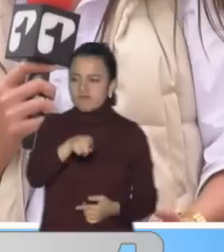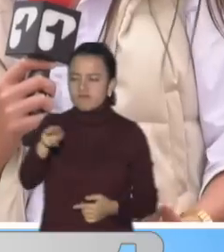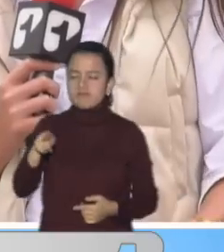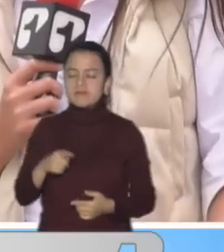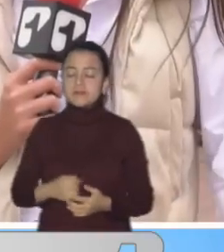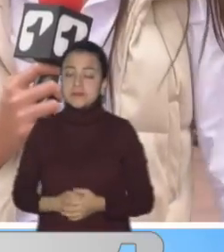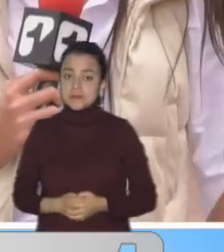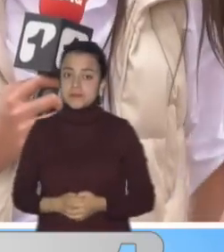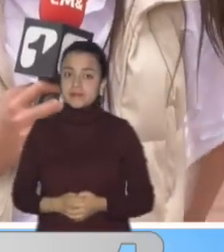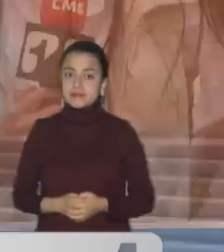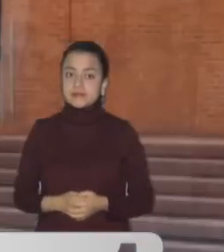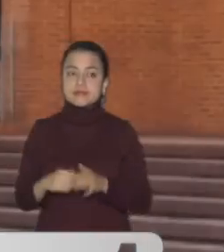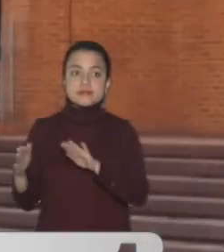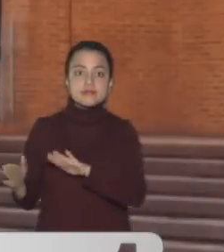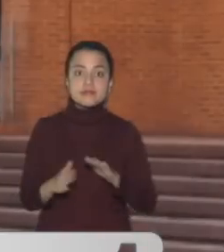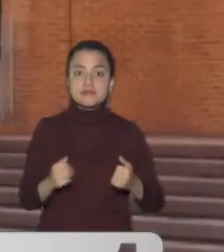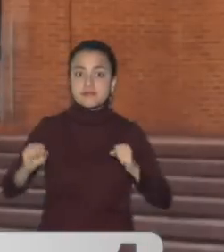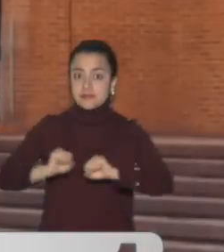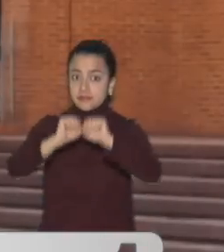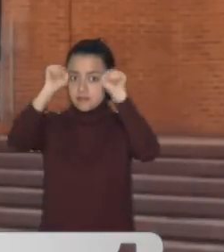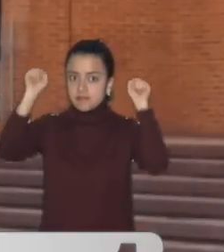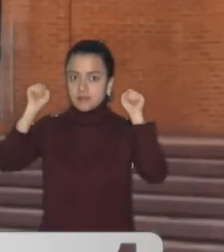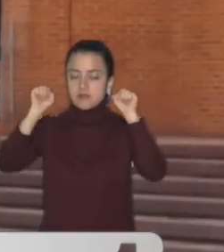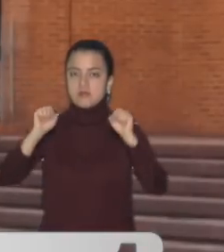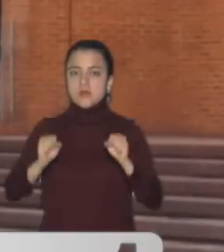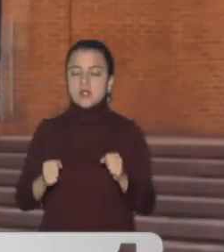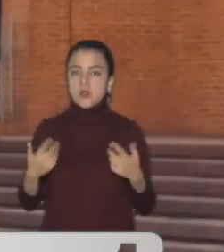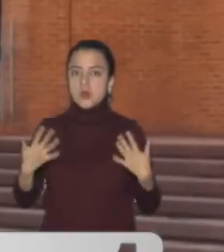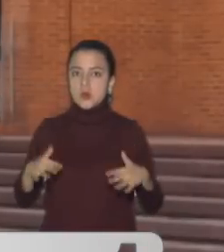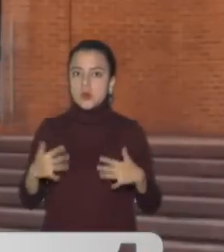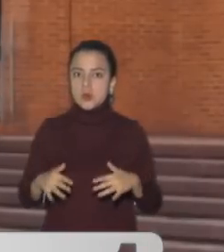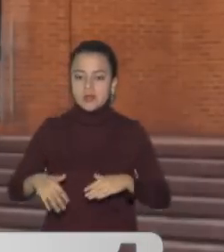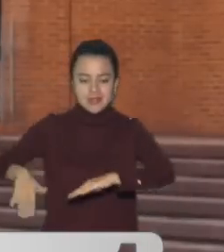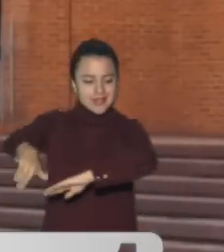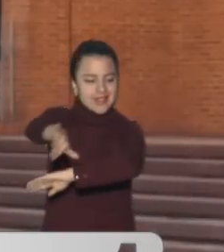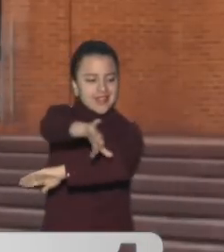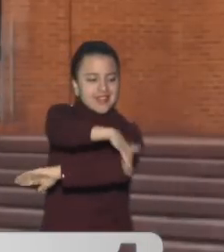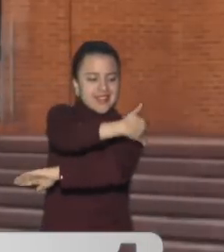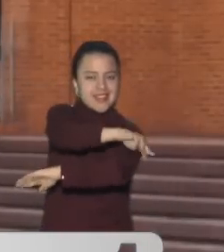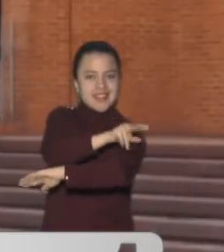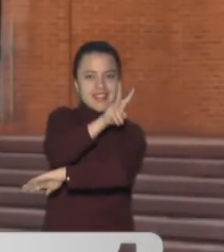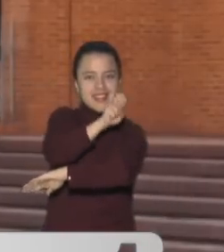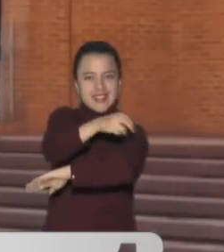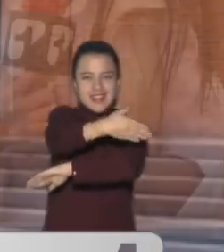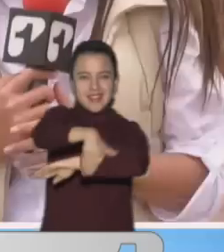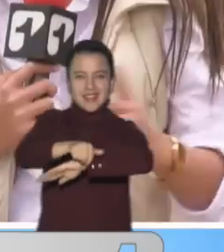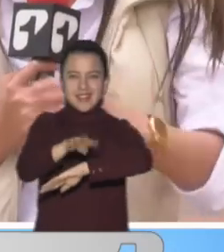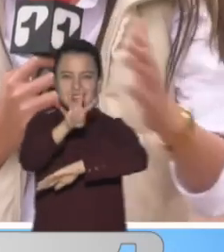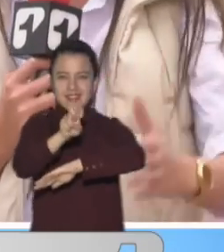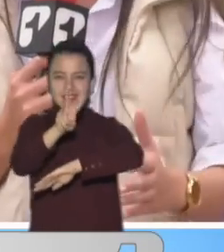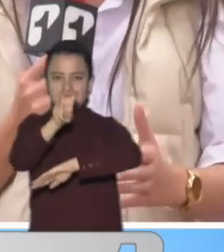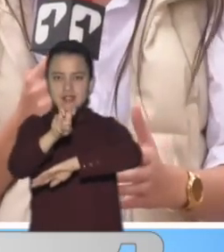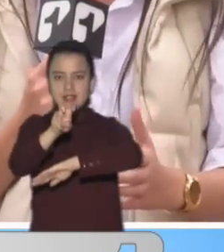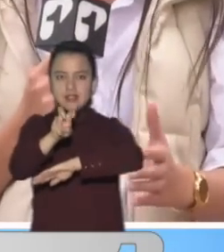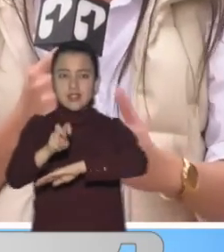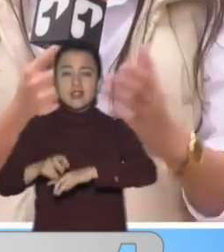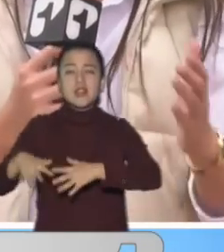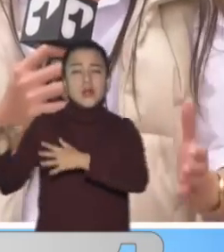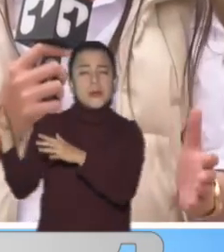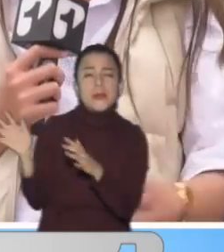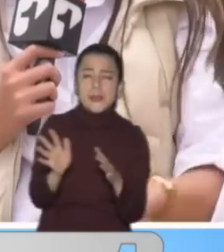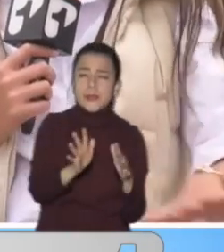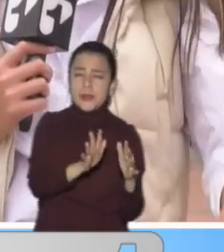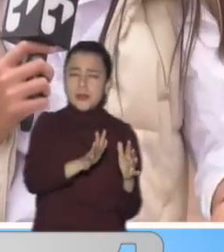ciudad. Y esta mañana se presentó una emergencia en la carrera séptima con calle 97, y es que las fuertes lluvias